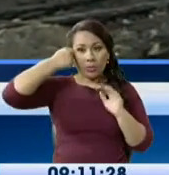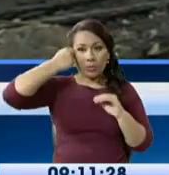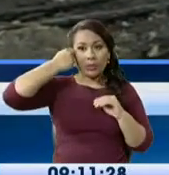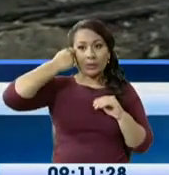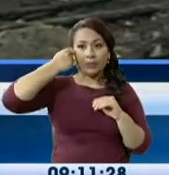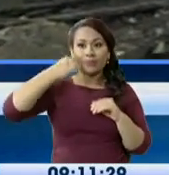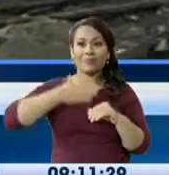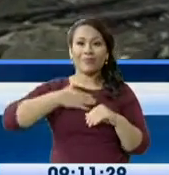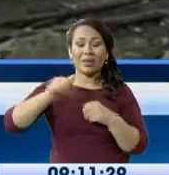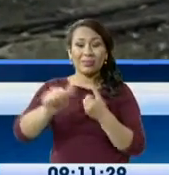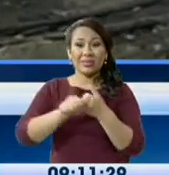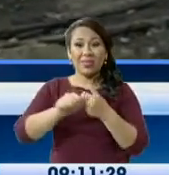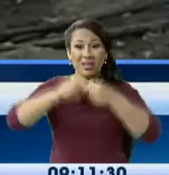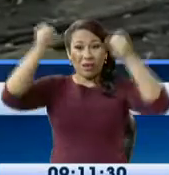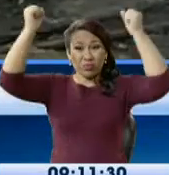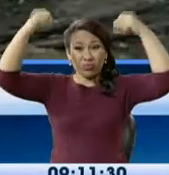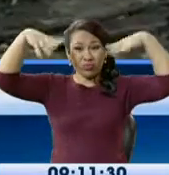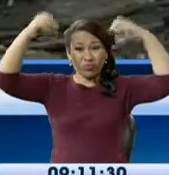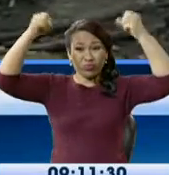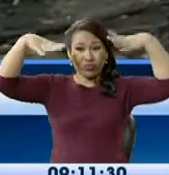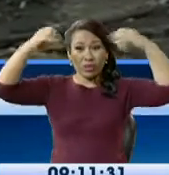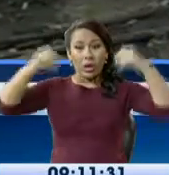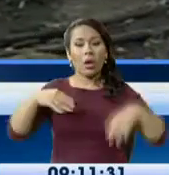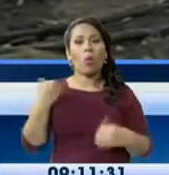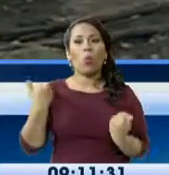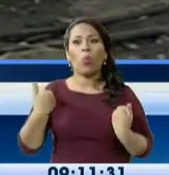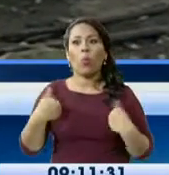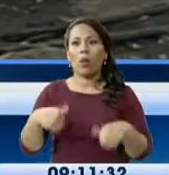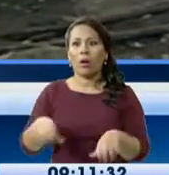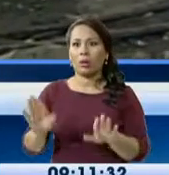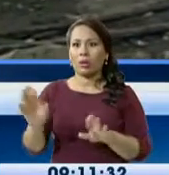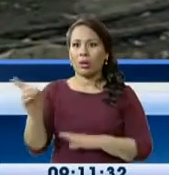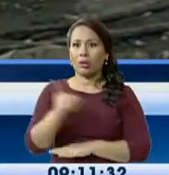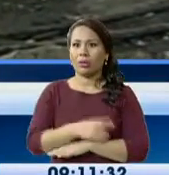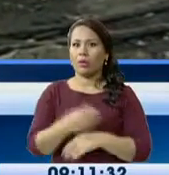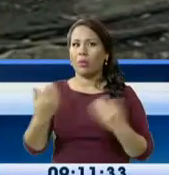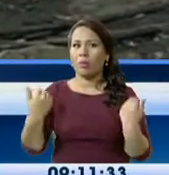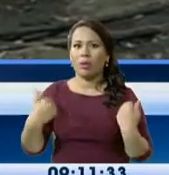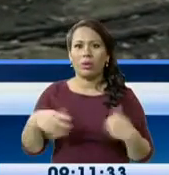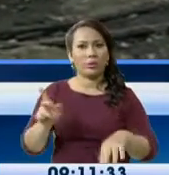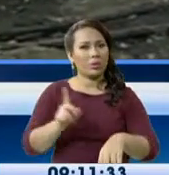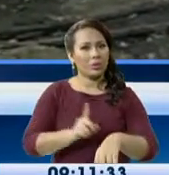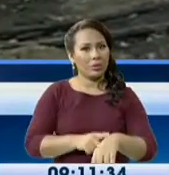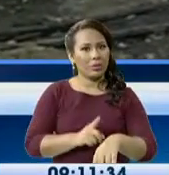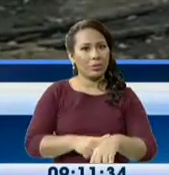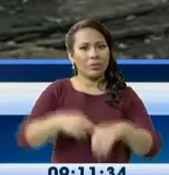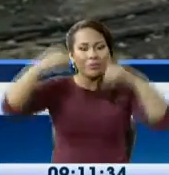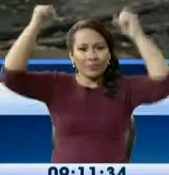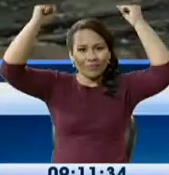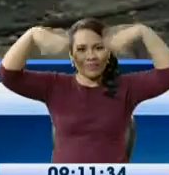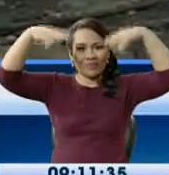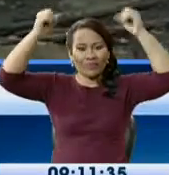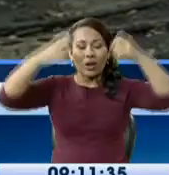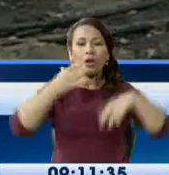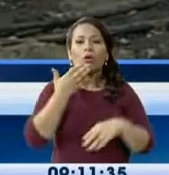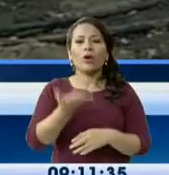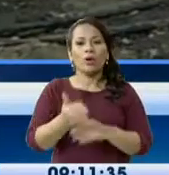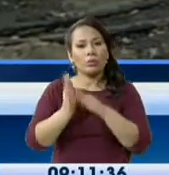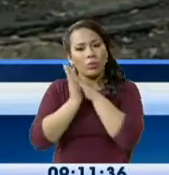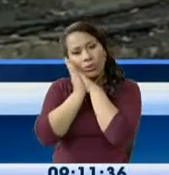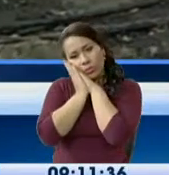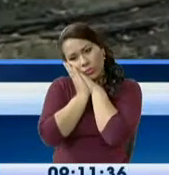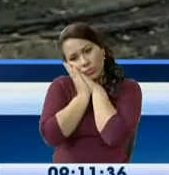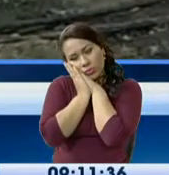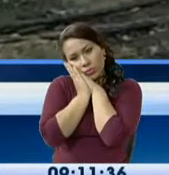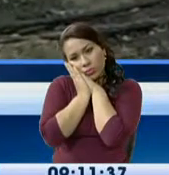en etapa invernal y que cualquier momento se presentan las lluvias. ¿Cómo se van a cobijar esas familias